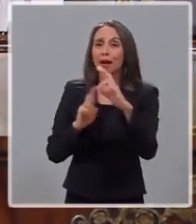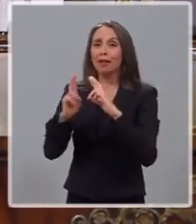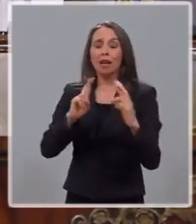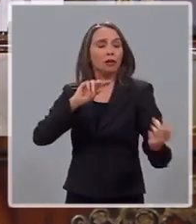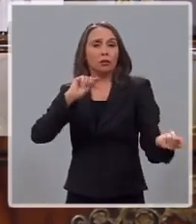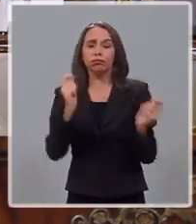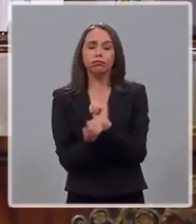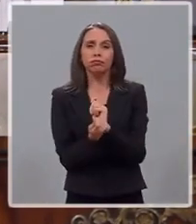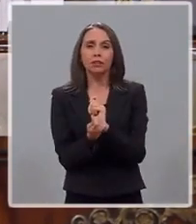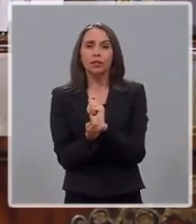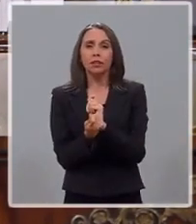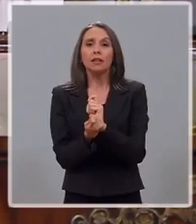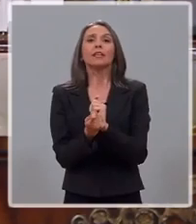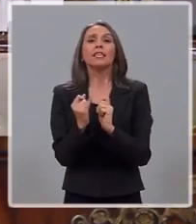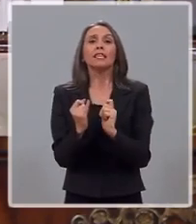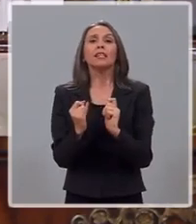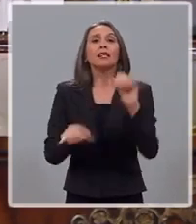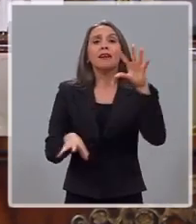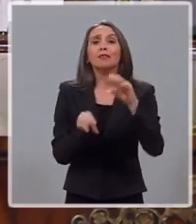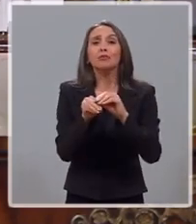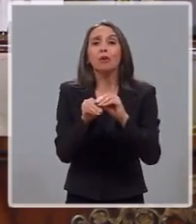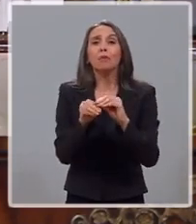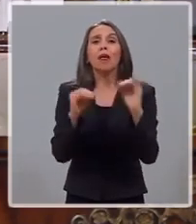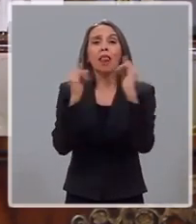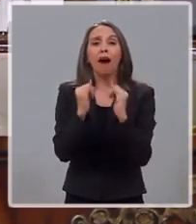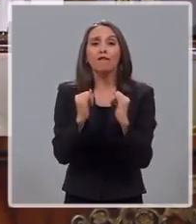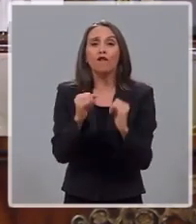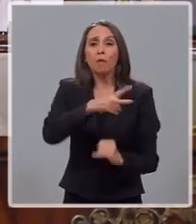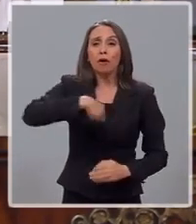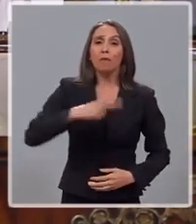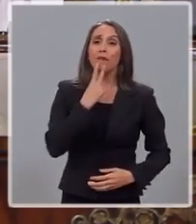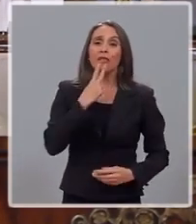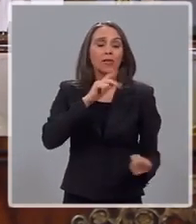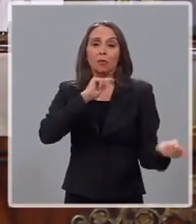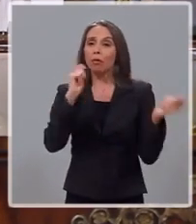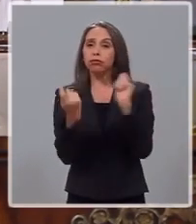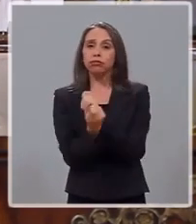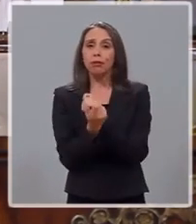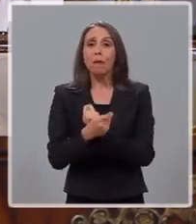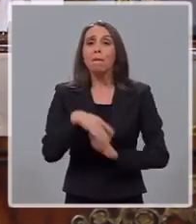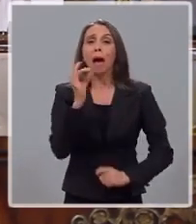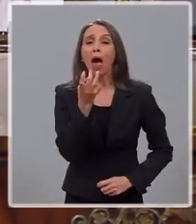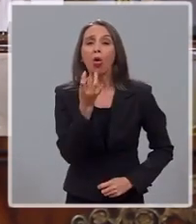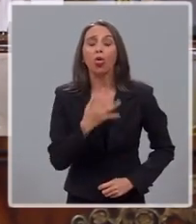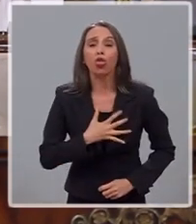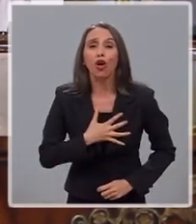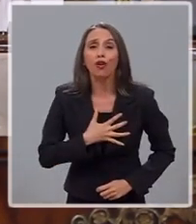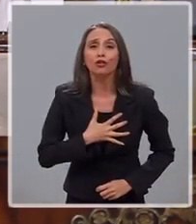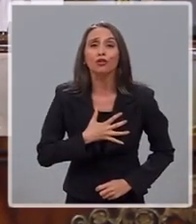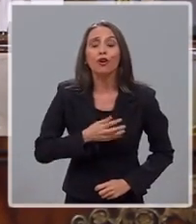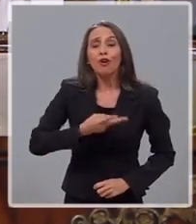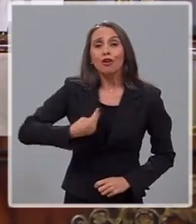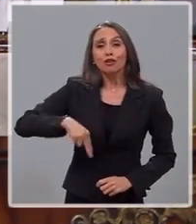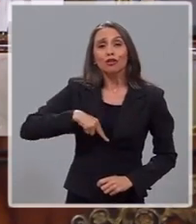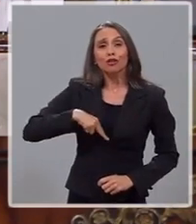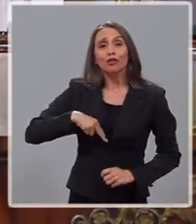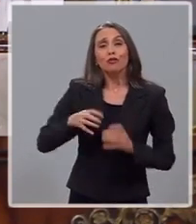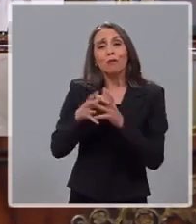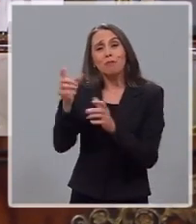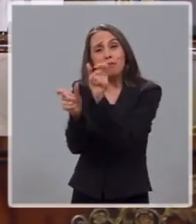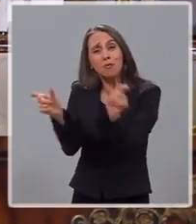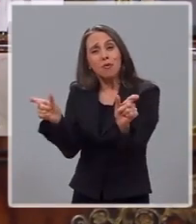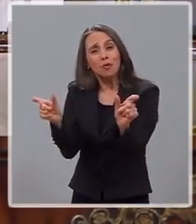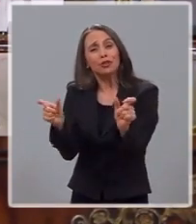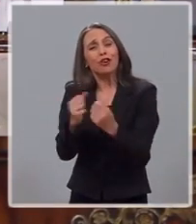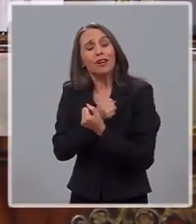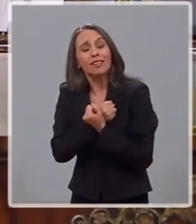síntesis la forma de vivir nuestras vidas quizás lo más doloroso es que no debió alejarnos de muchos de